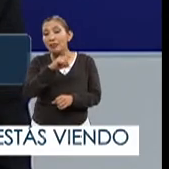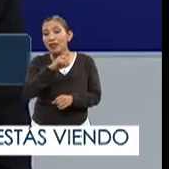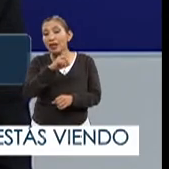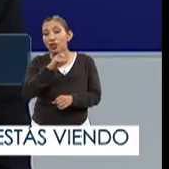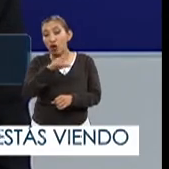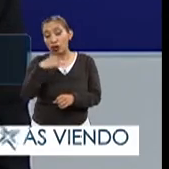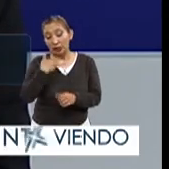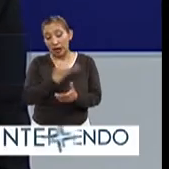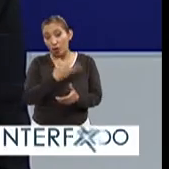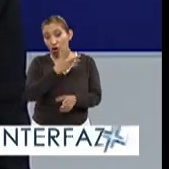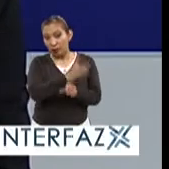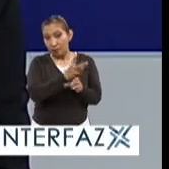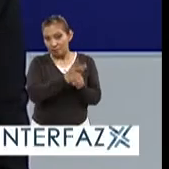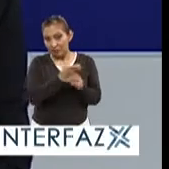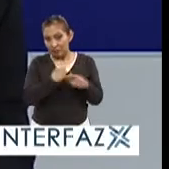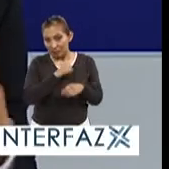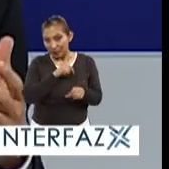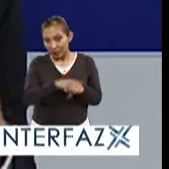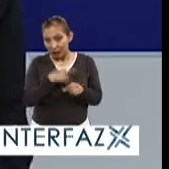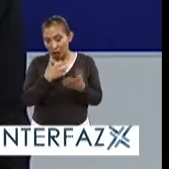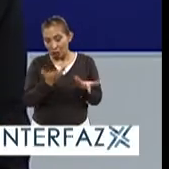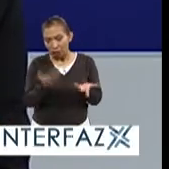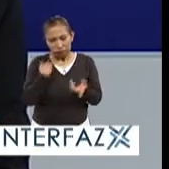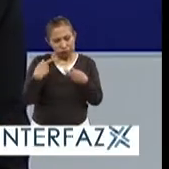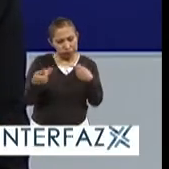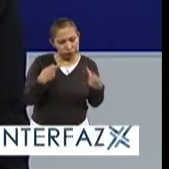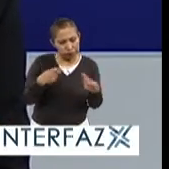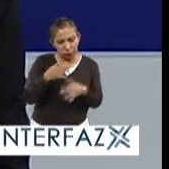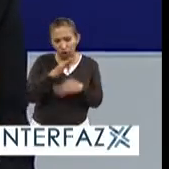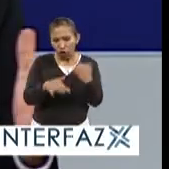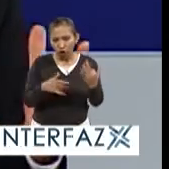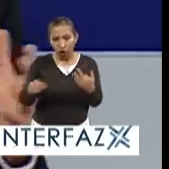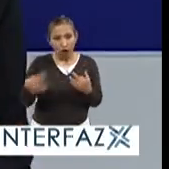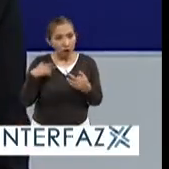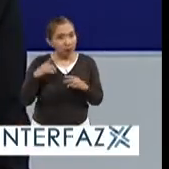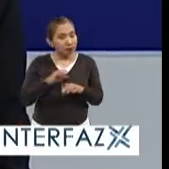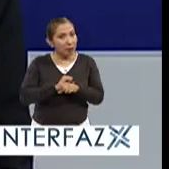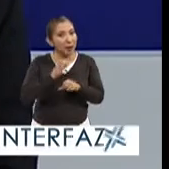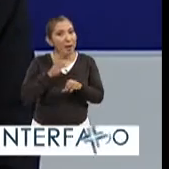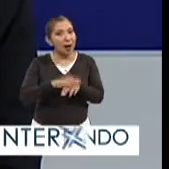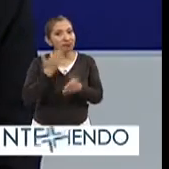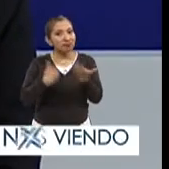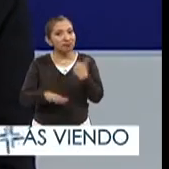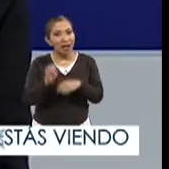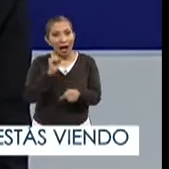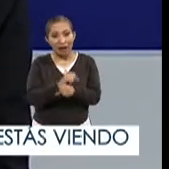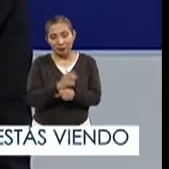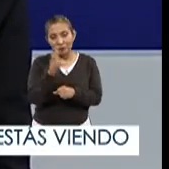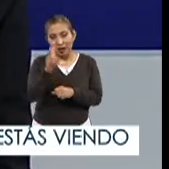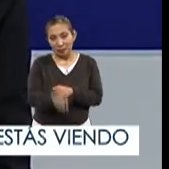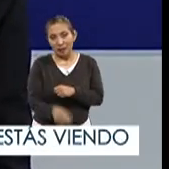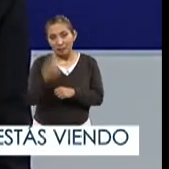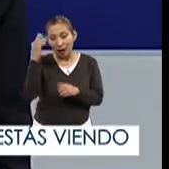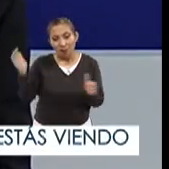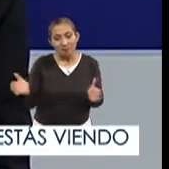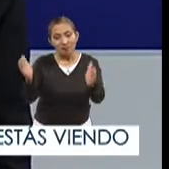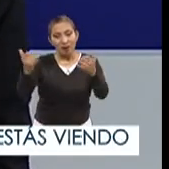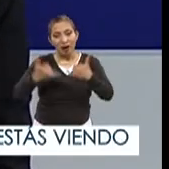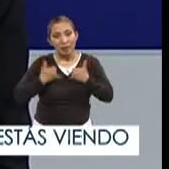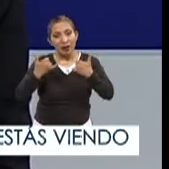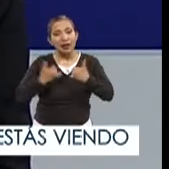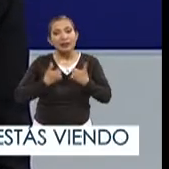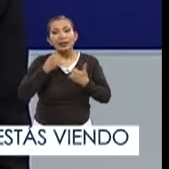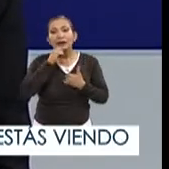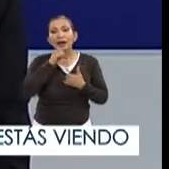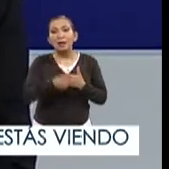sus grandes protagonistas, artífices de que todo esto pues sea una de las semanas más exitosas del año, sin duda alguna, para impulsar a los jóvenes, pero